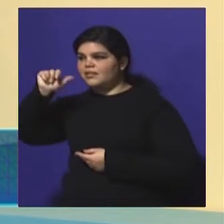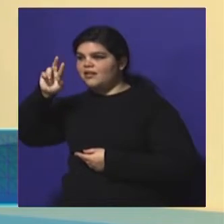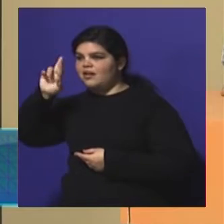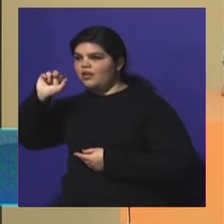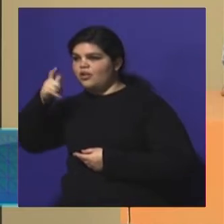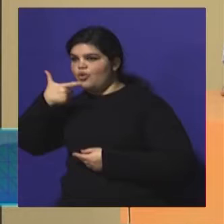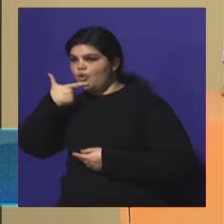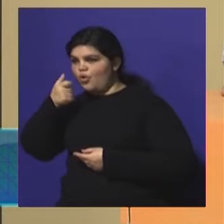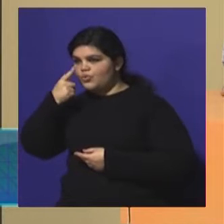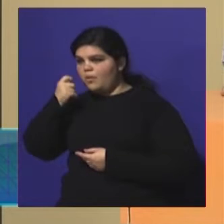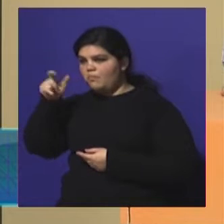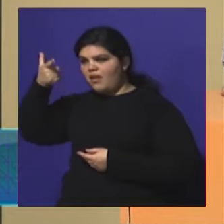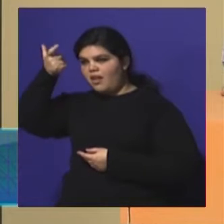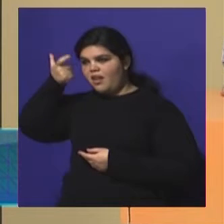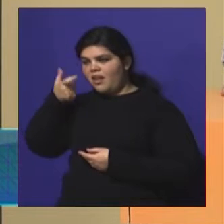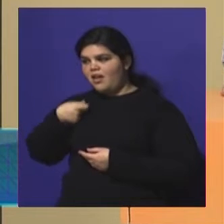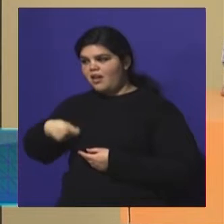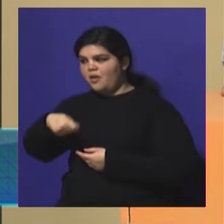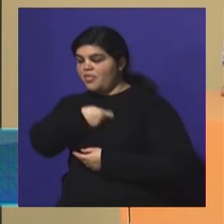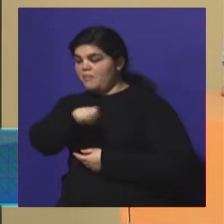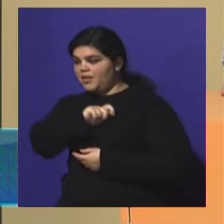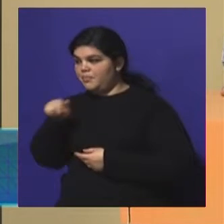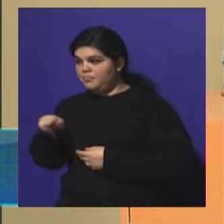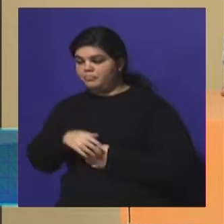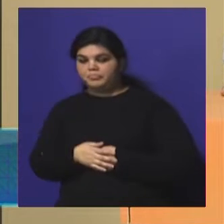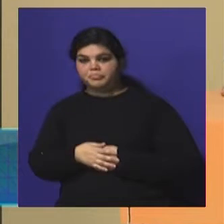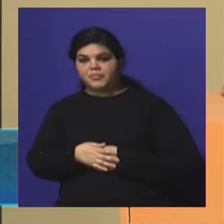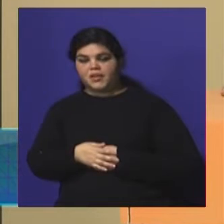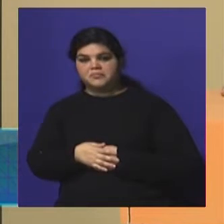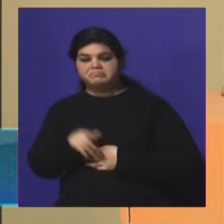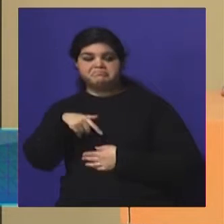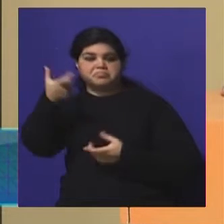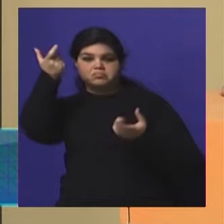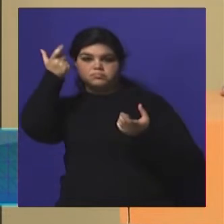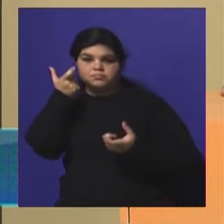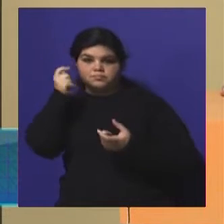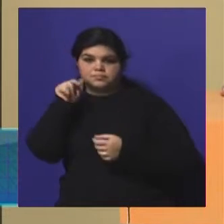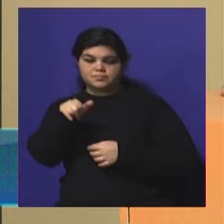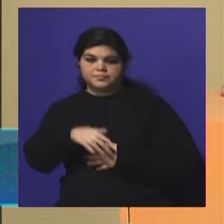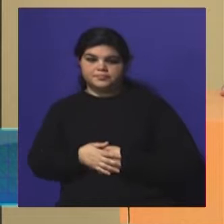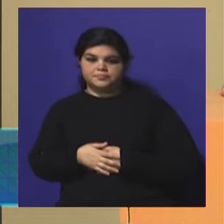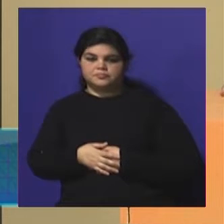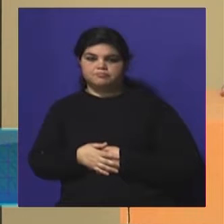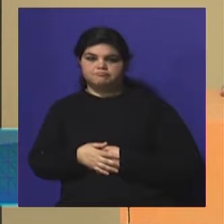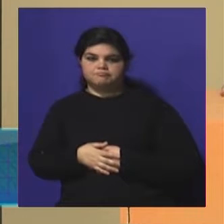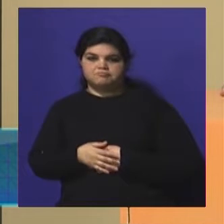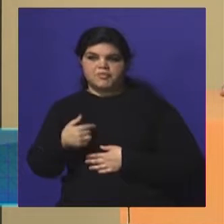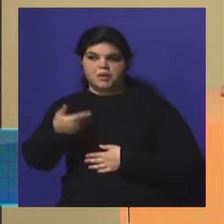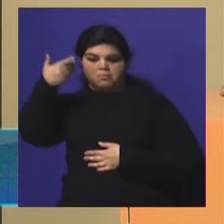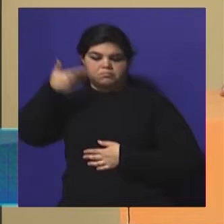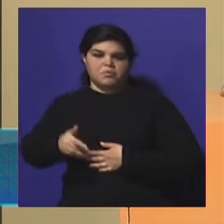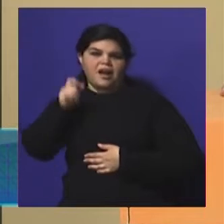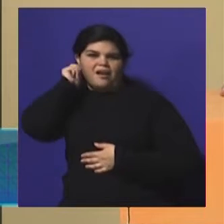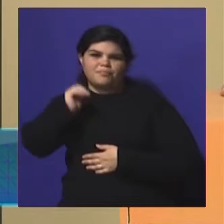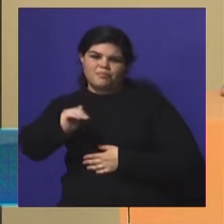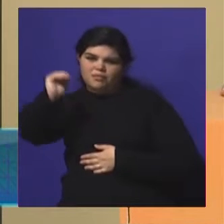ahí? El rey Juan Carlos no se veía en realidad, te puedo decir, físicamente una persona ya mayor, con